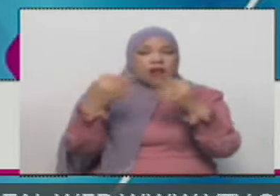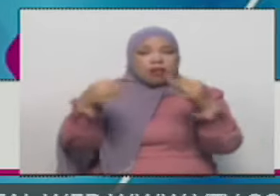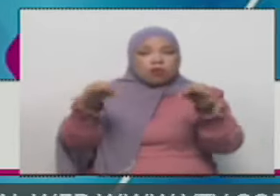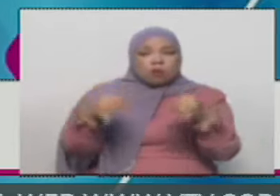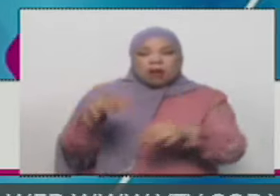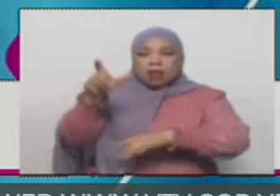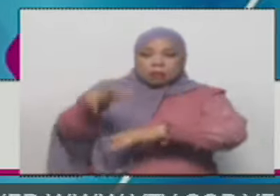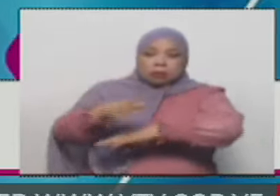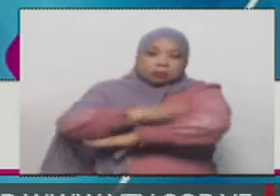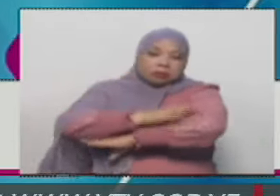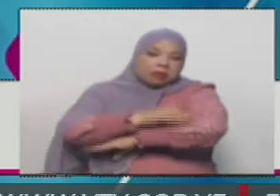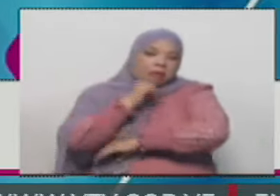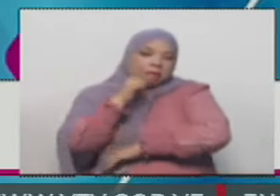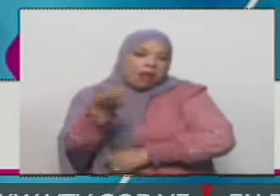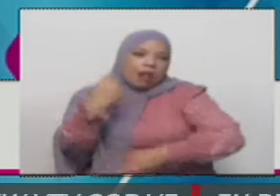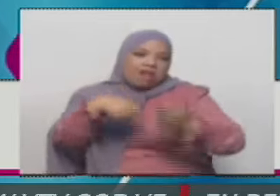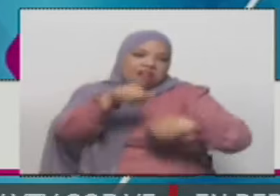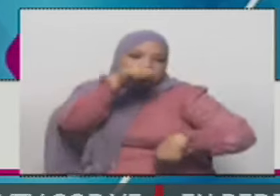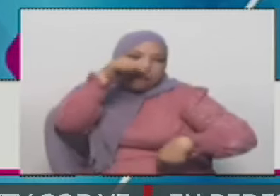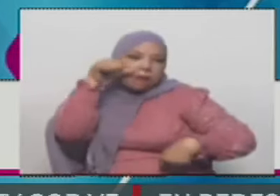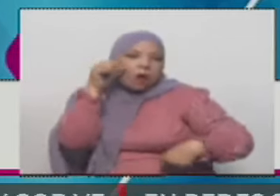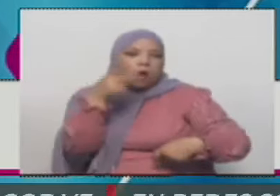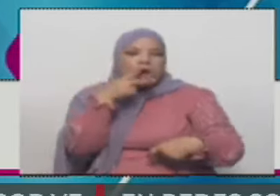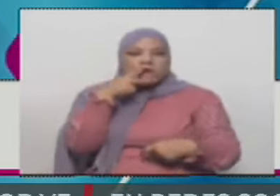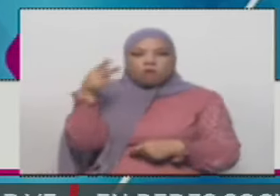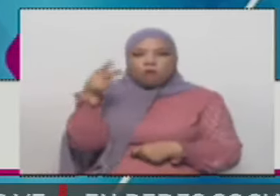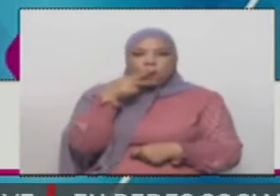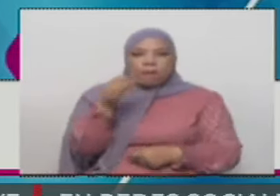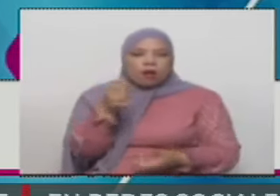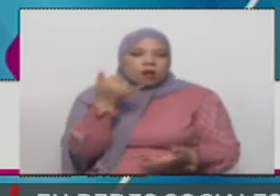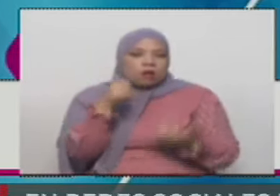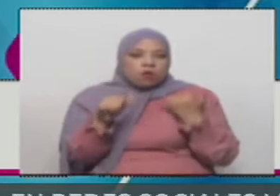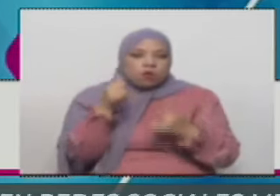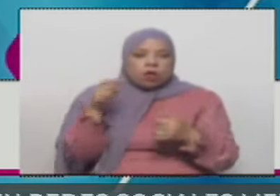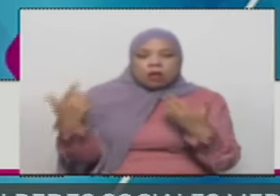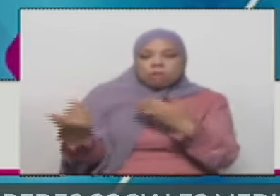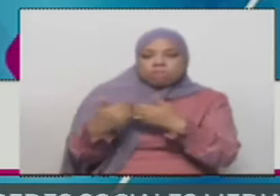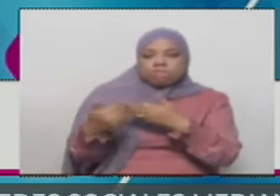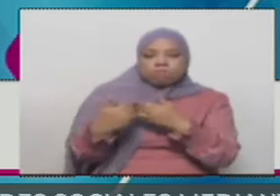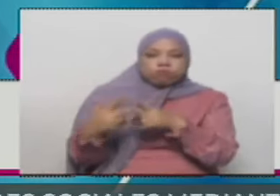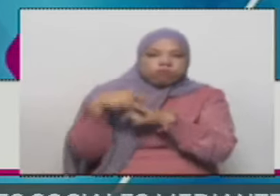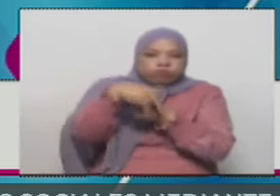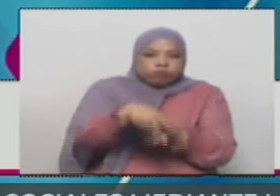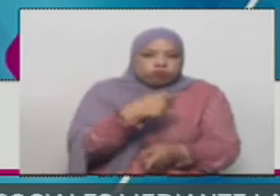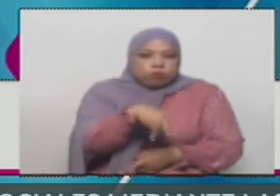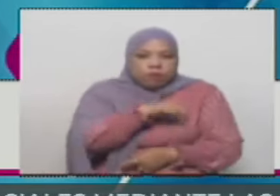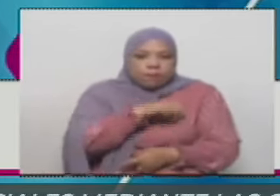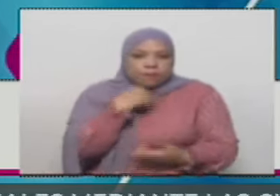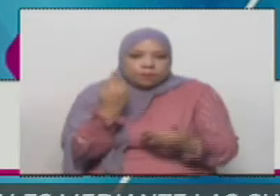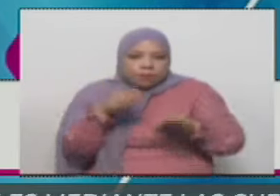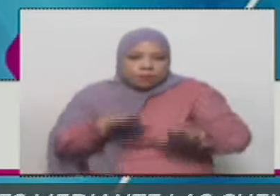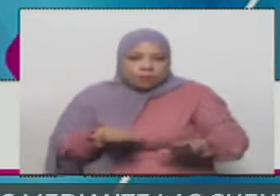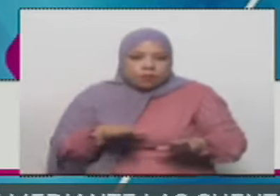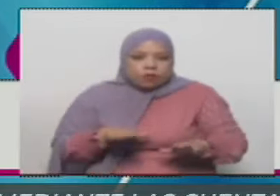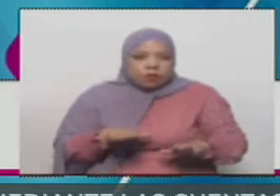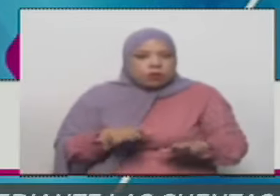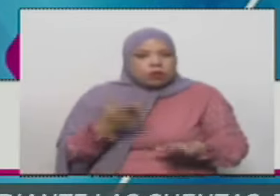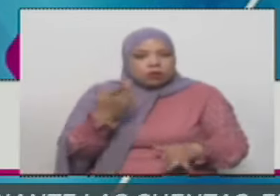normalizar e imponer, los valores de la guerra del que abusa de su poder y masacra,